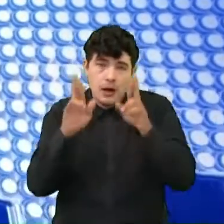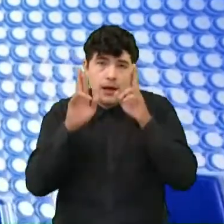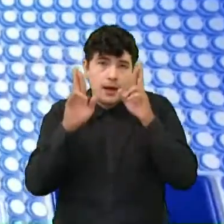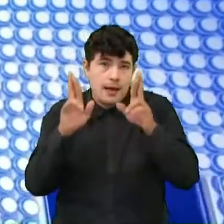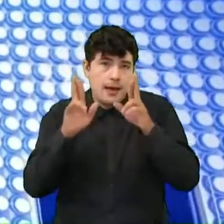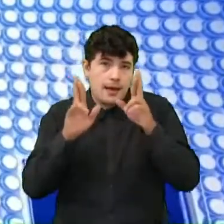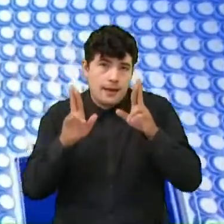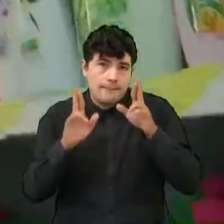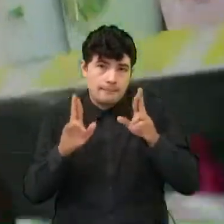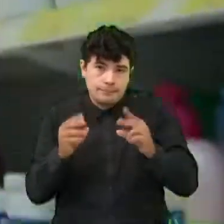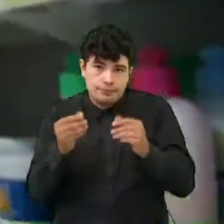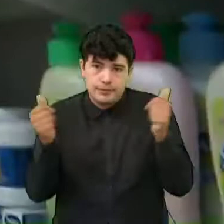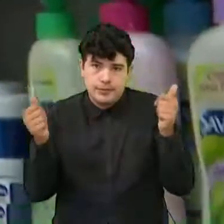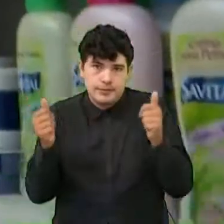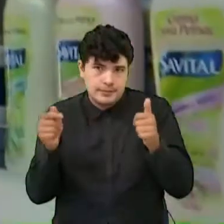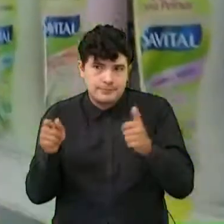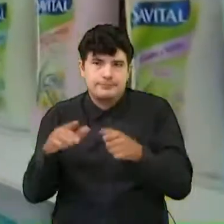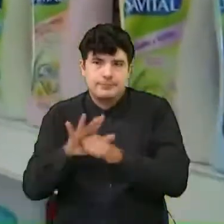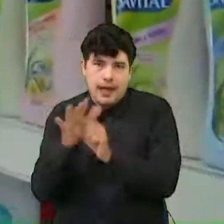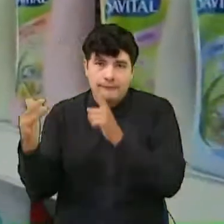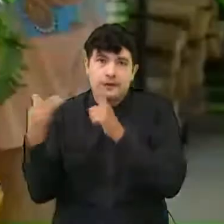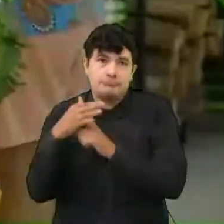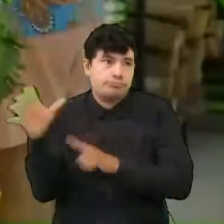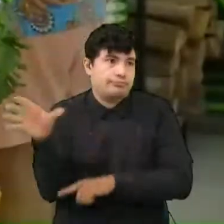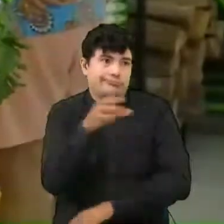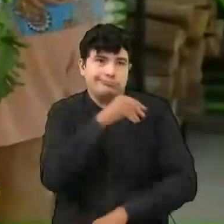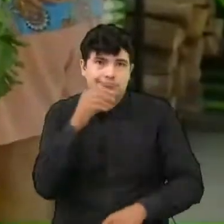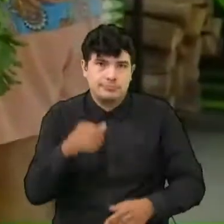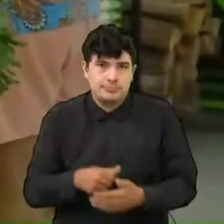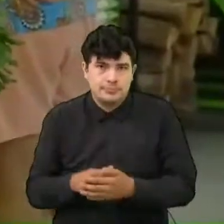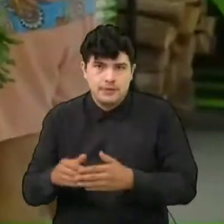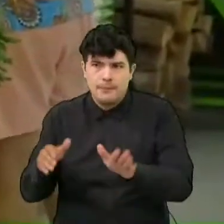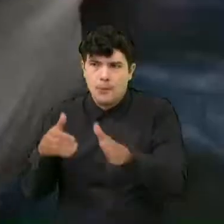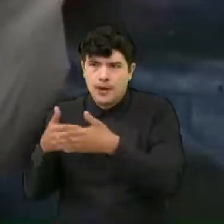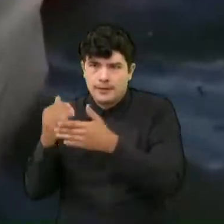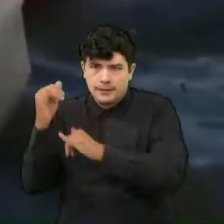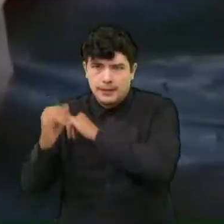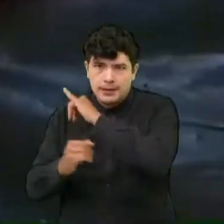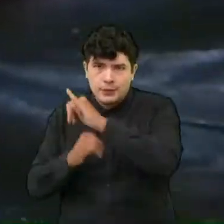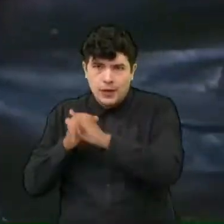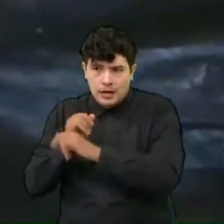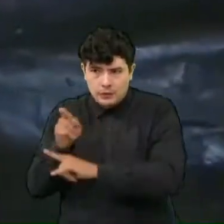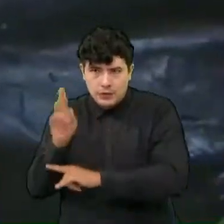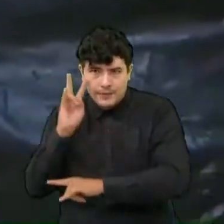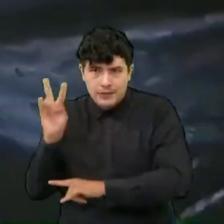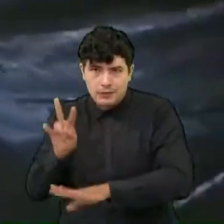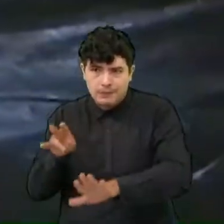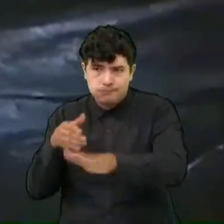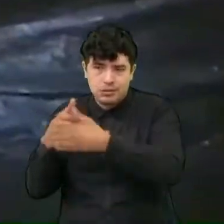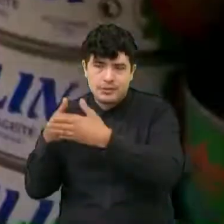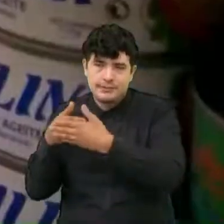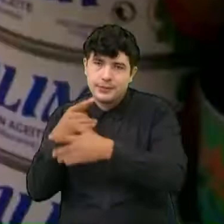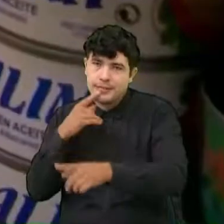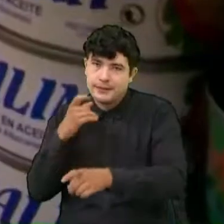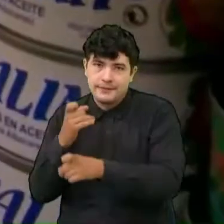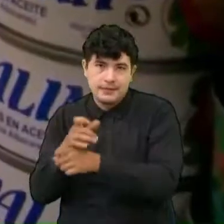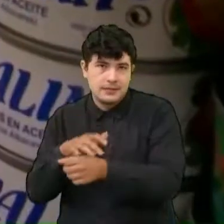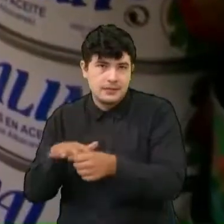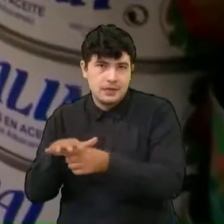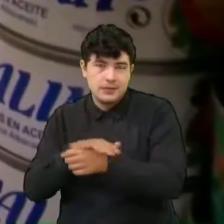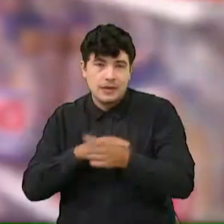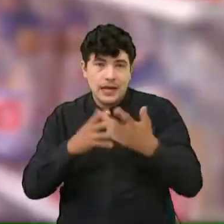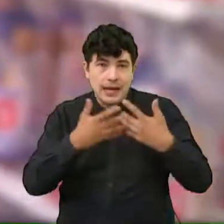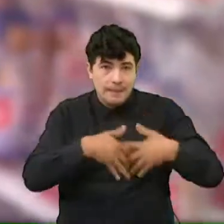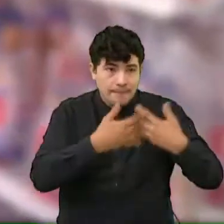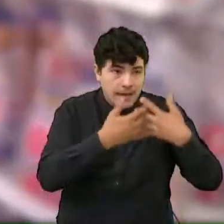nos ha afectado a todos el cierre de los puentes internacionales ha representado un reto para los microempresarios que dependían de estas ventas que se